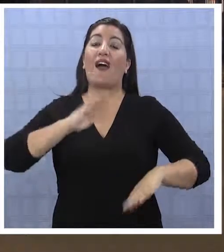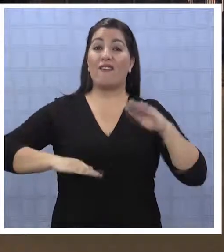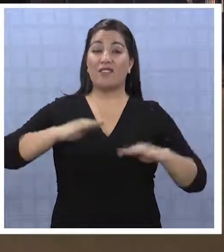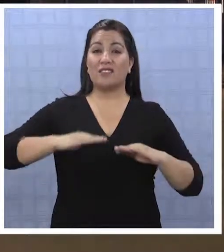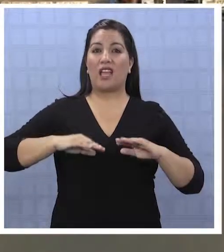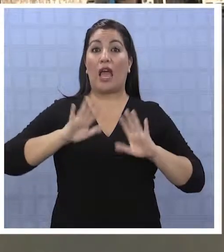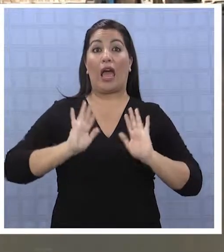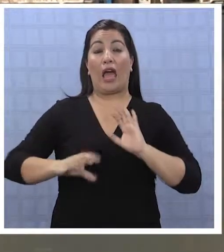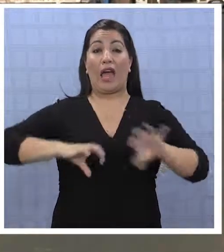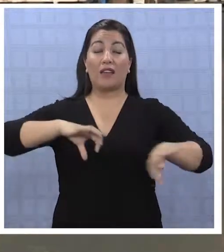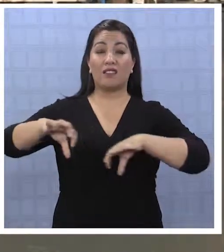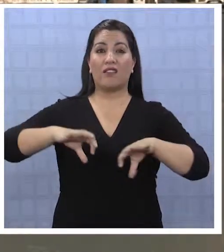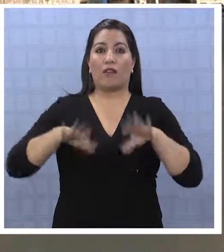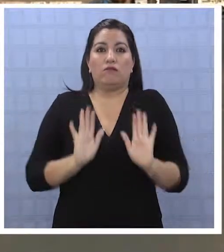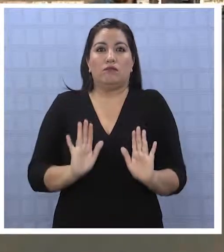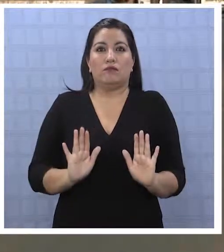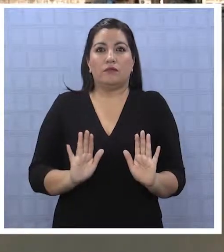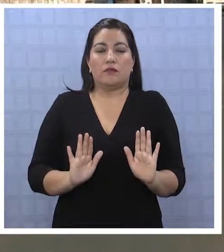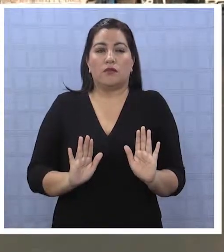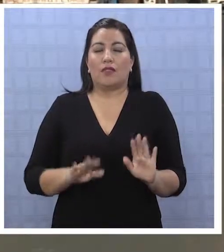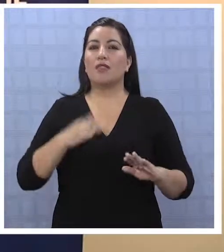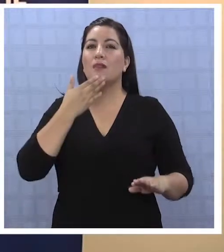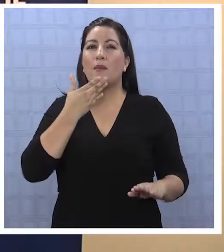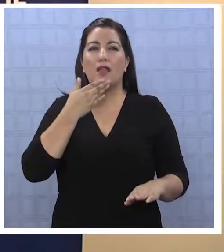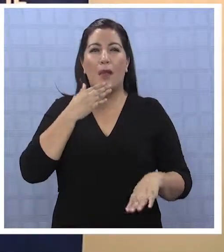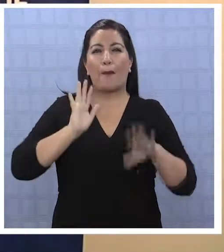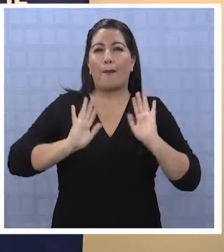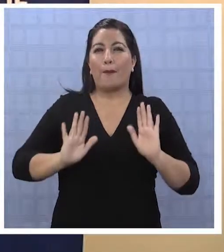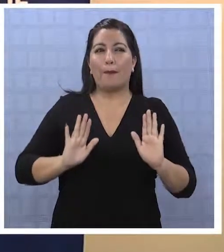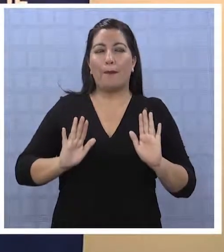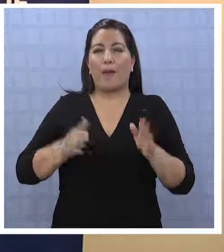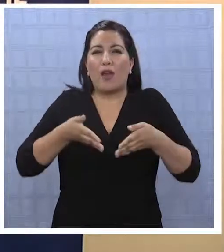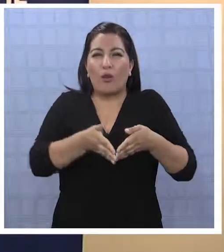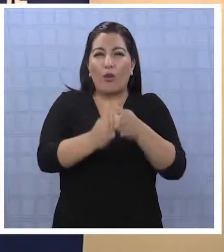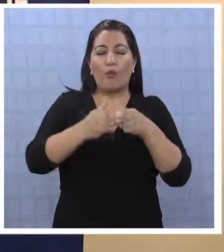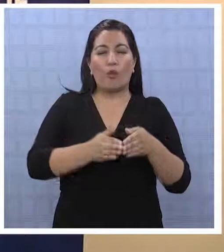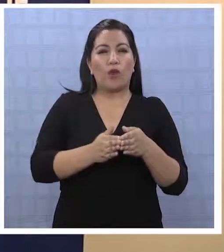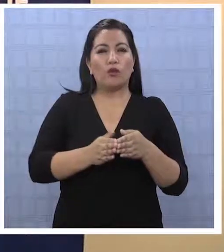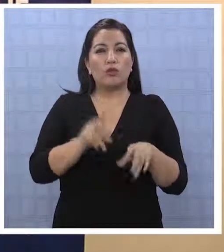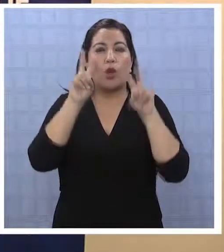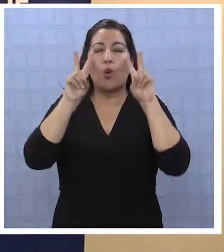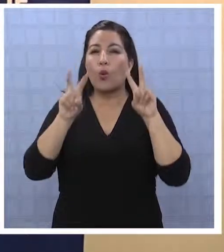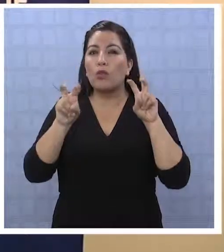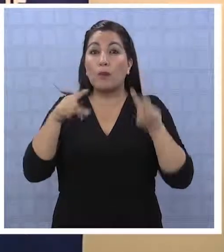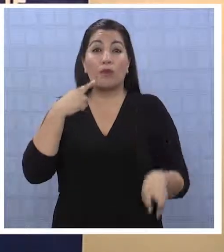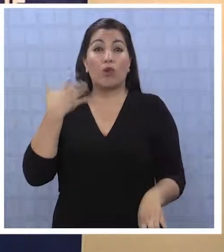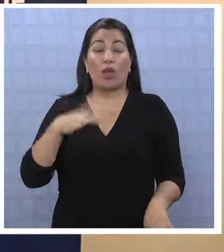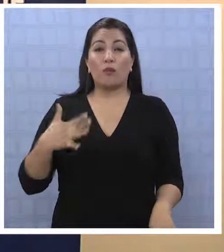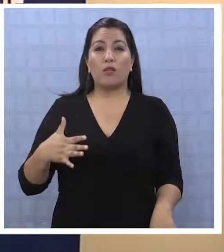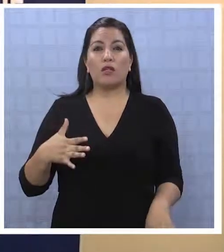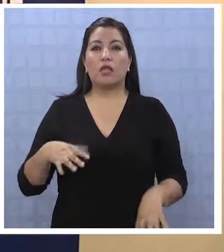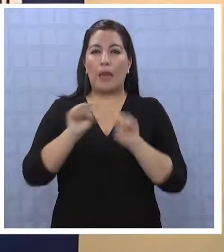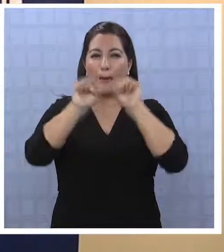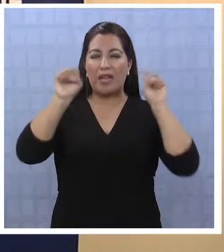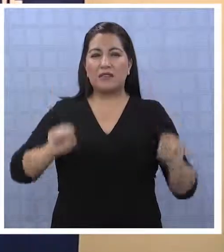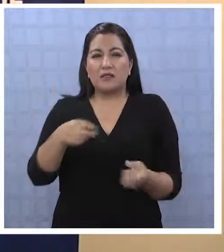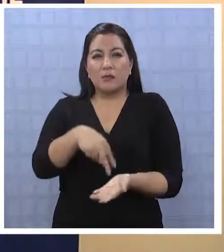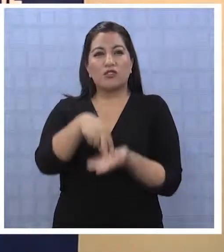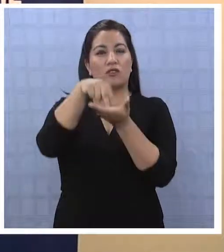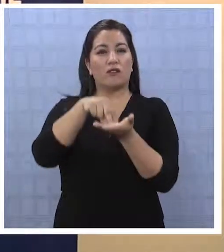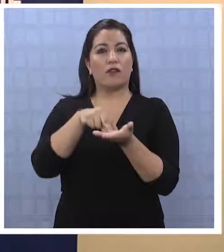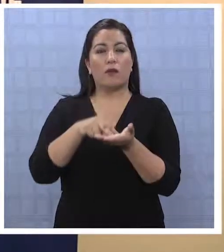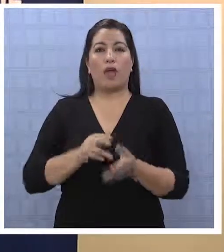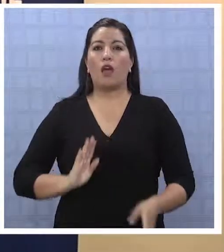los paros portuarios eso es una un tema tremendamente importante para el sistema franco para